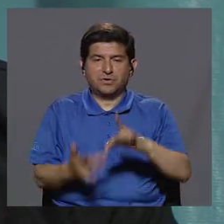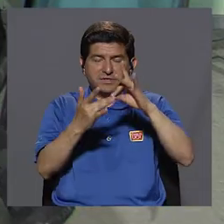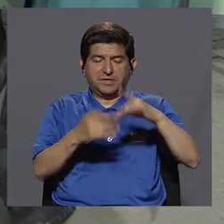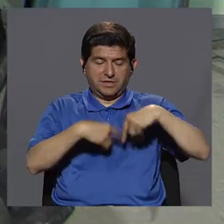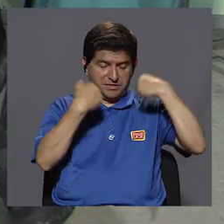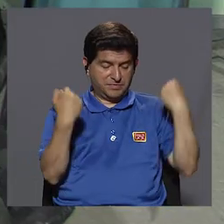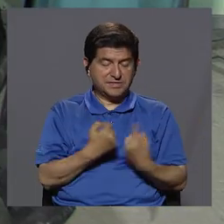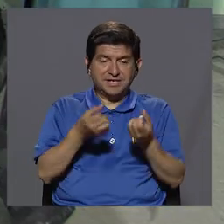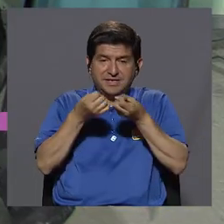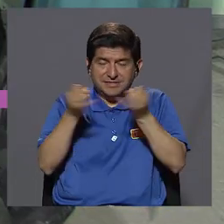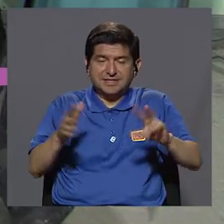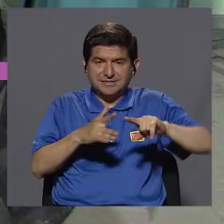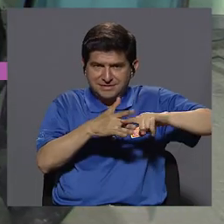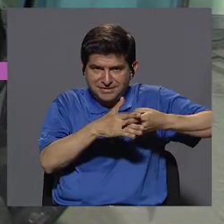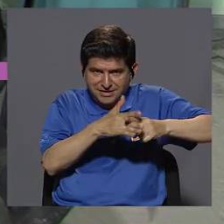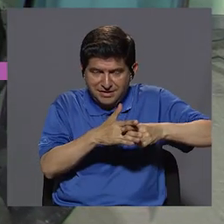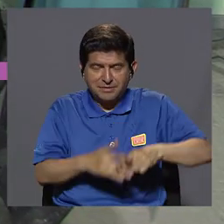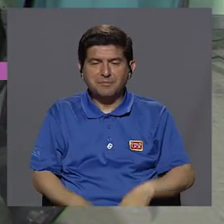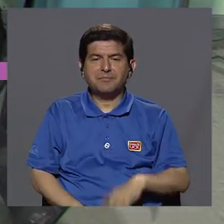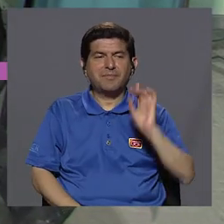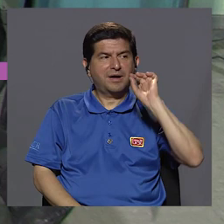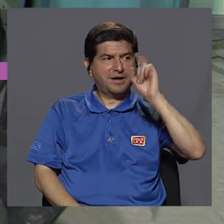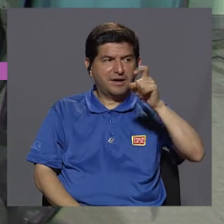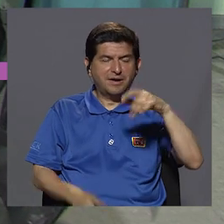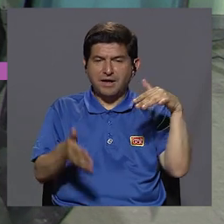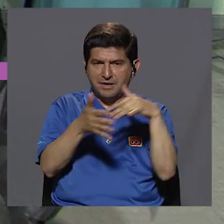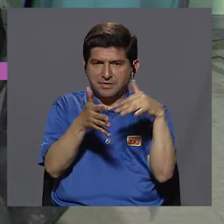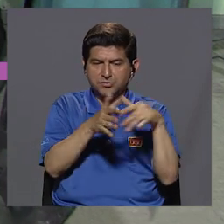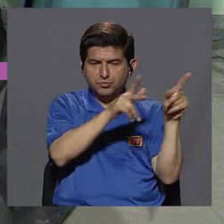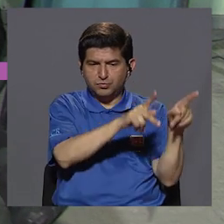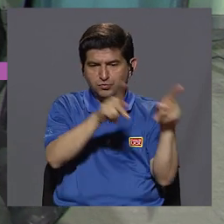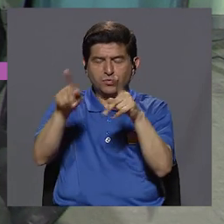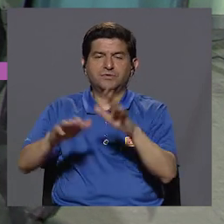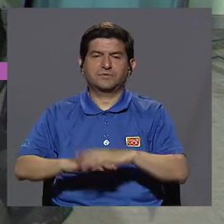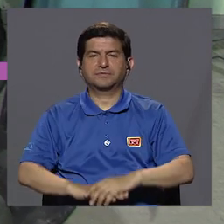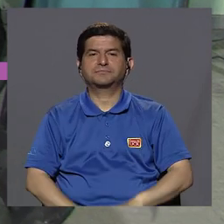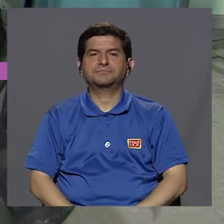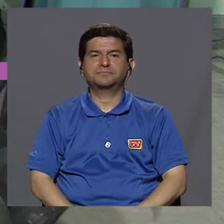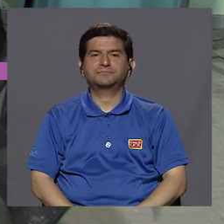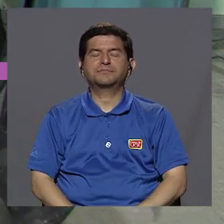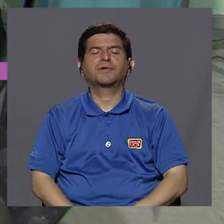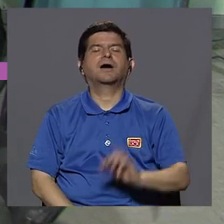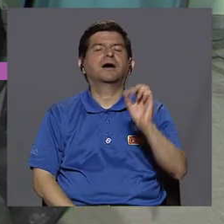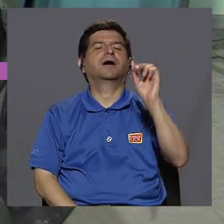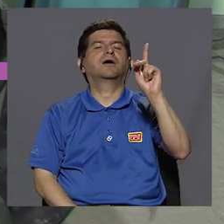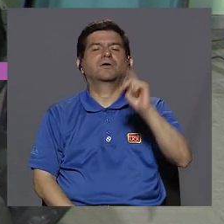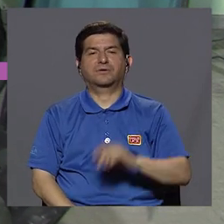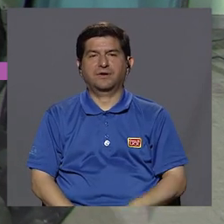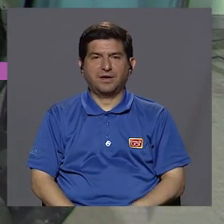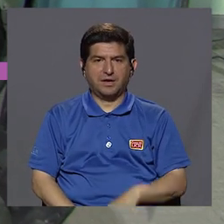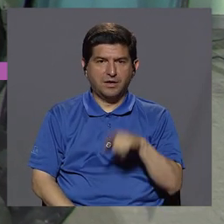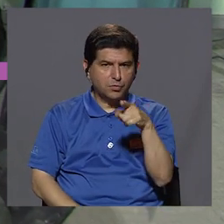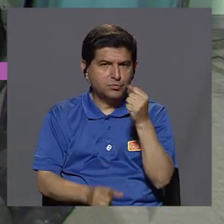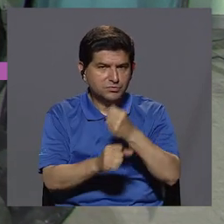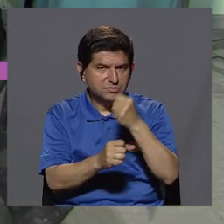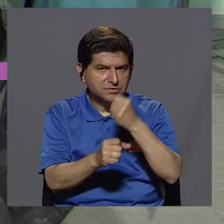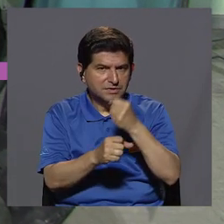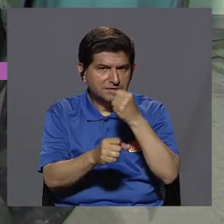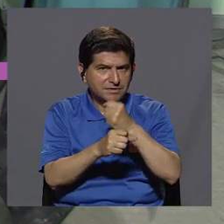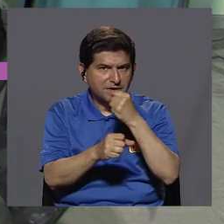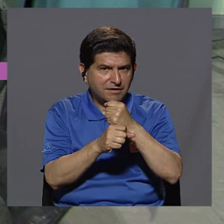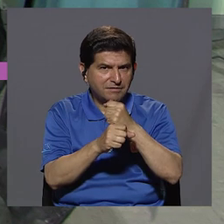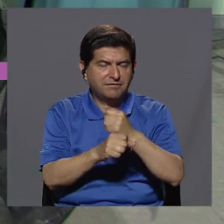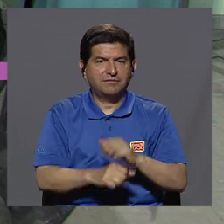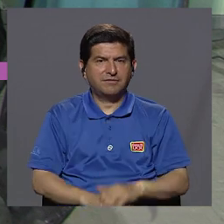para qué puede ser el adecuado diagnóstico y el estudio de los pacientes aunque esté ustedes trabajan